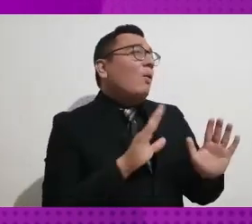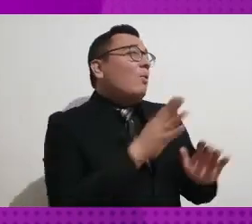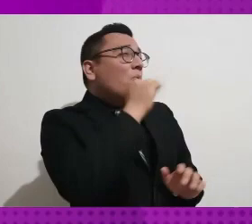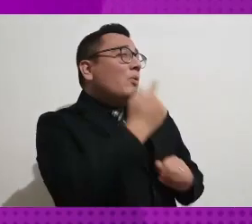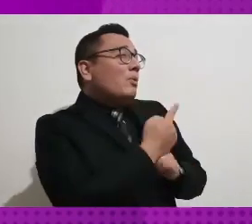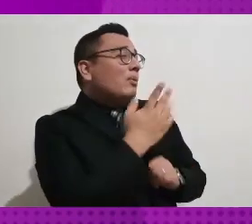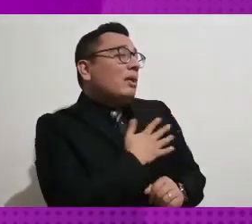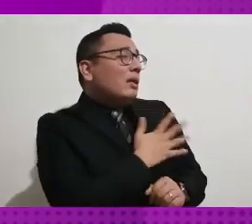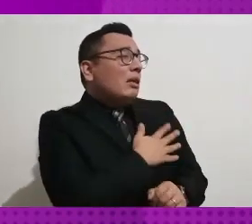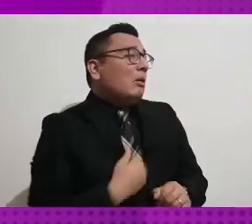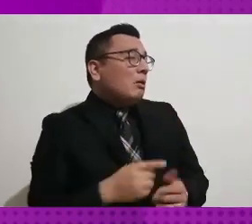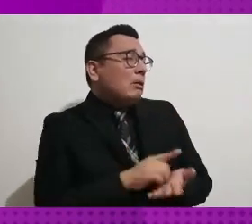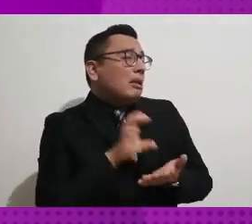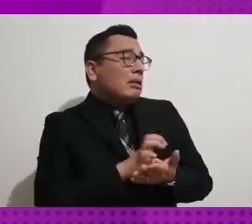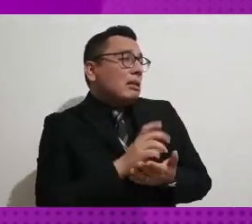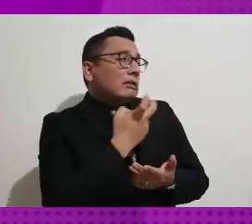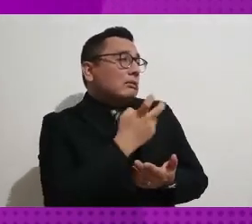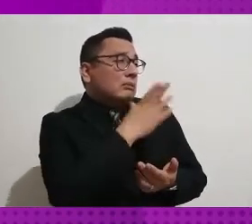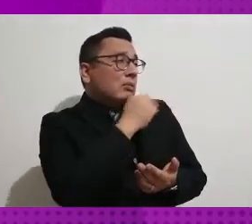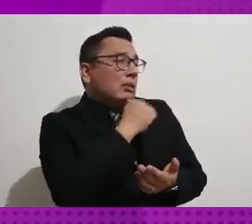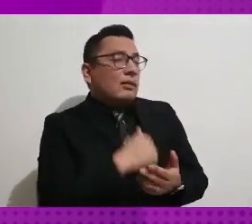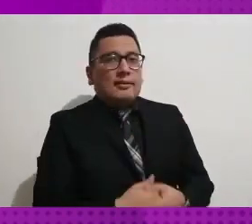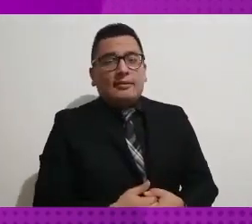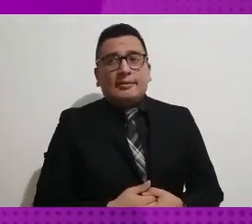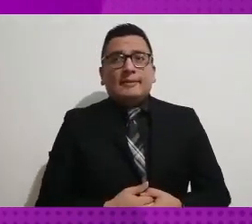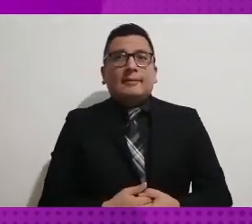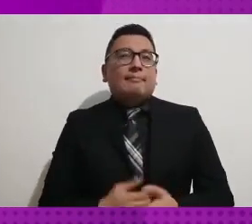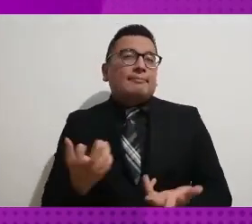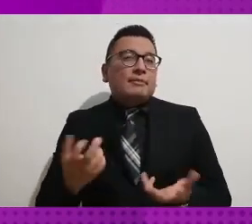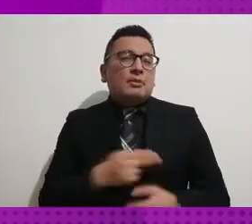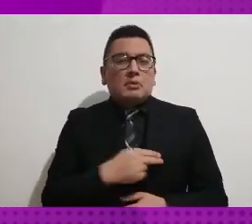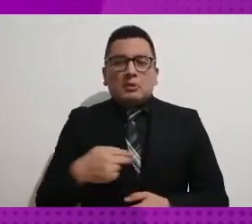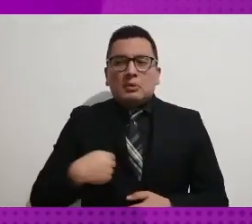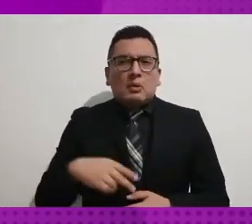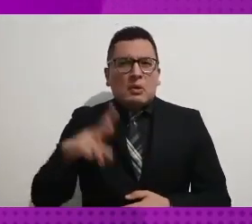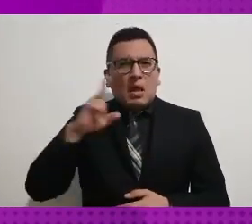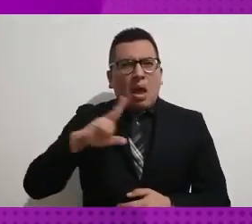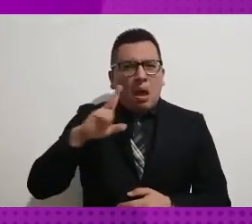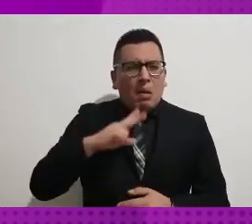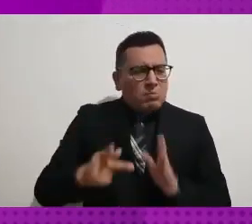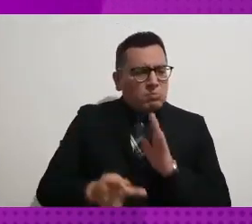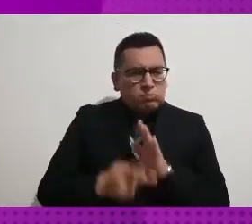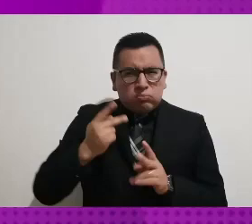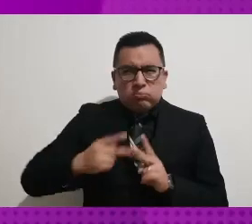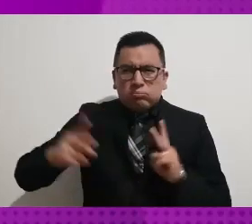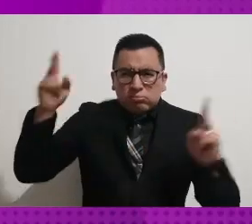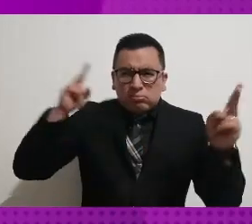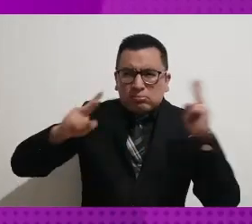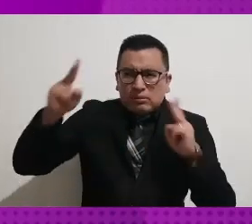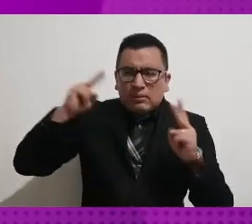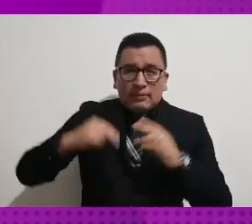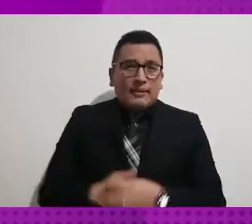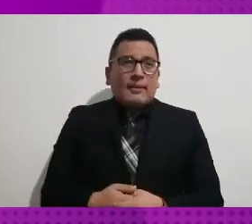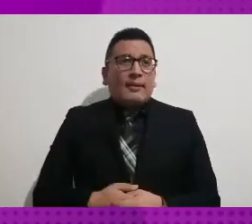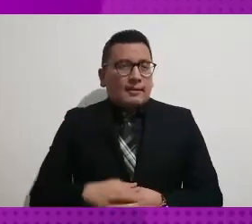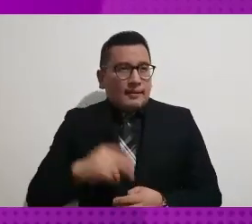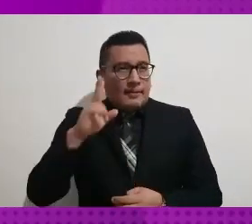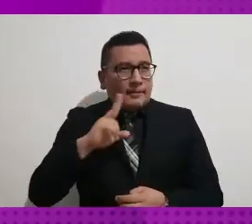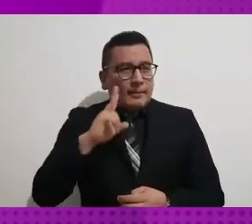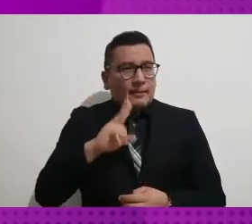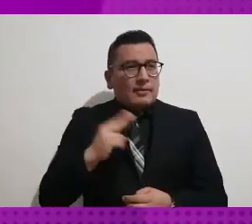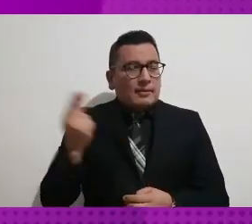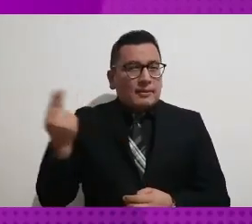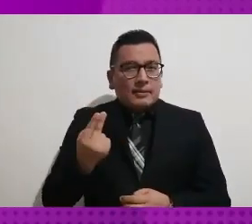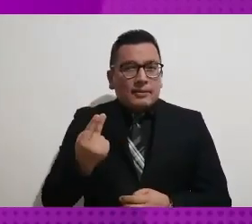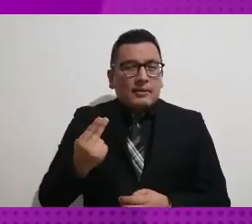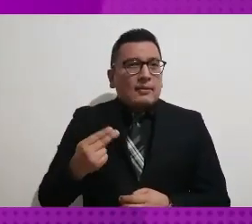como consejeros, ¿verdad? A ver qué pasa, vamos a intentar de nuevo o a ver qué harías, capacitador, para que